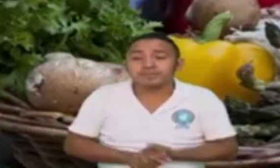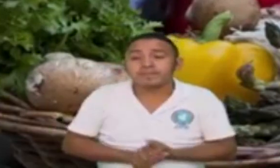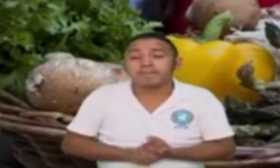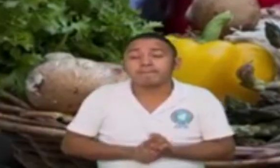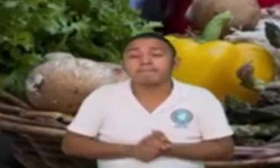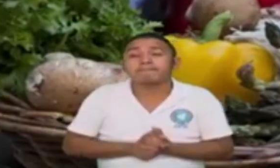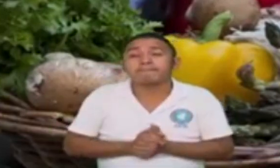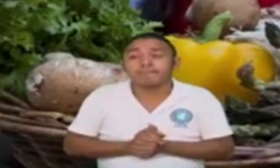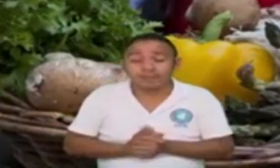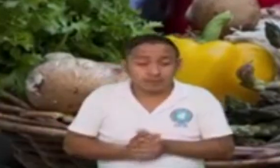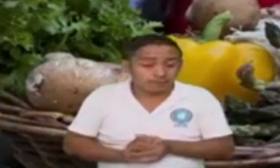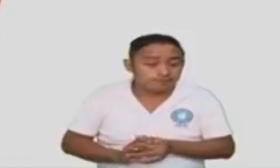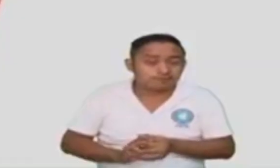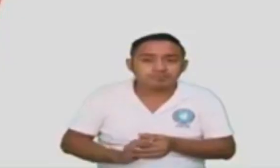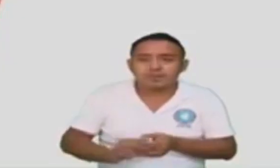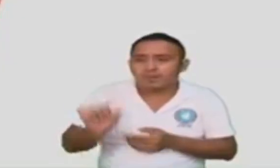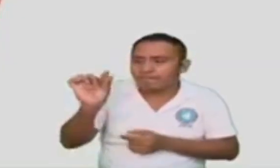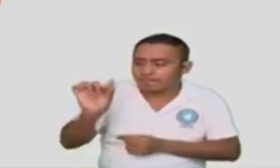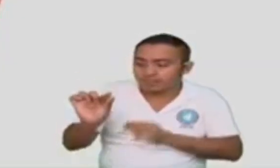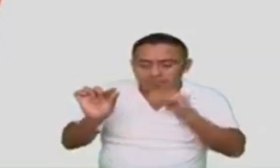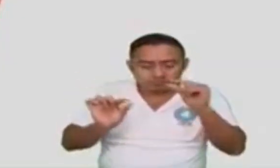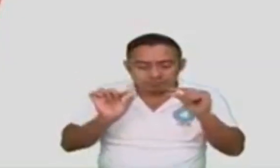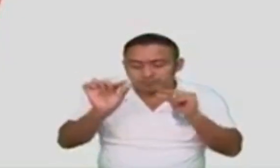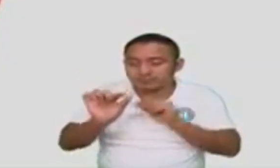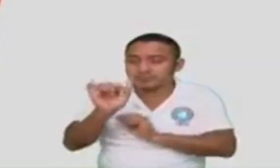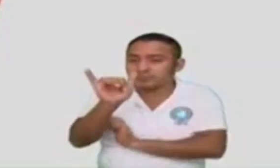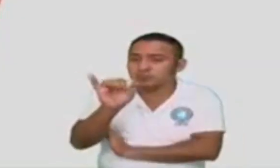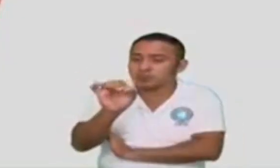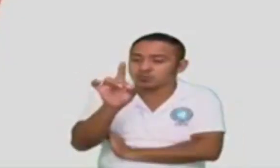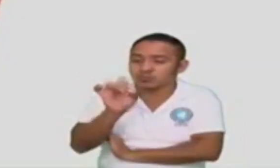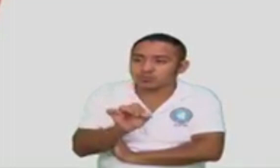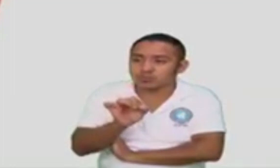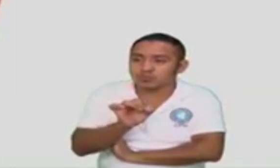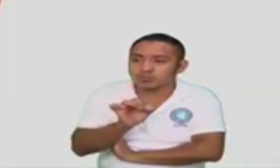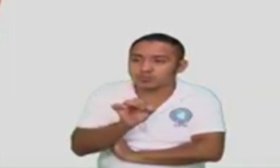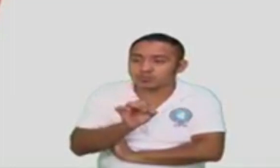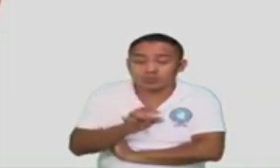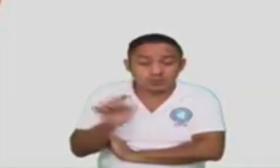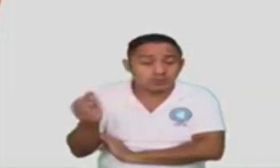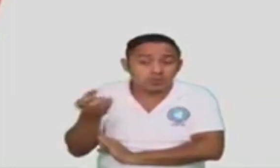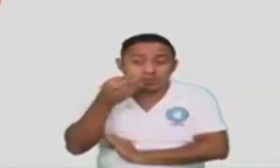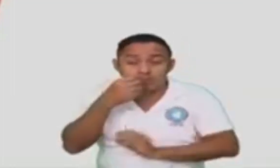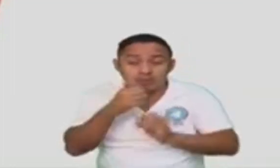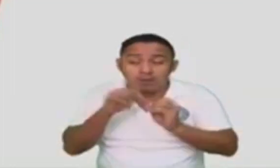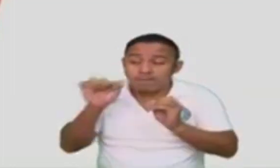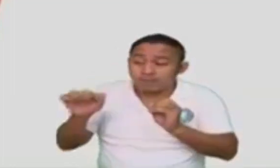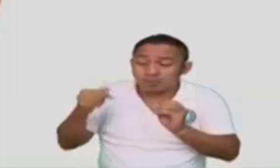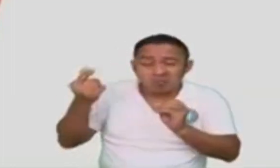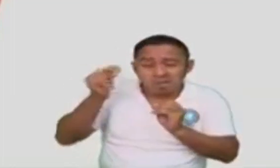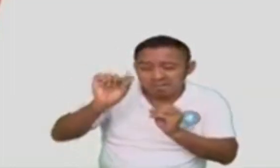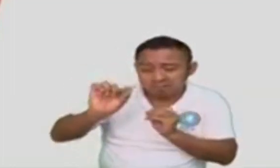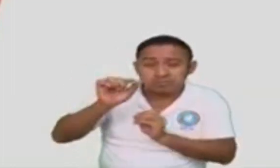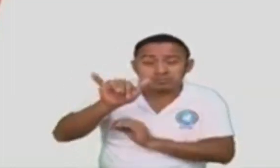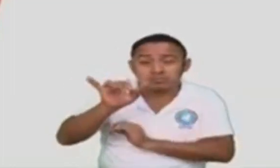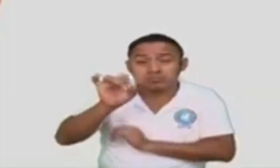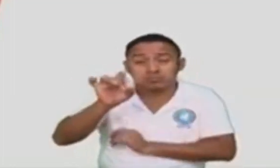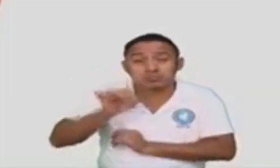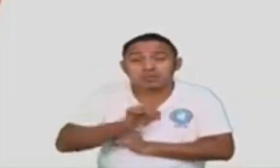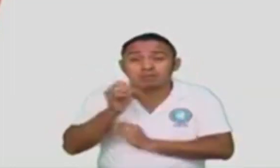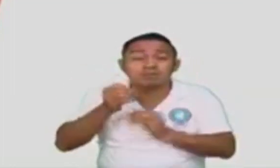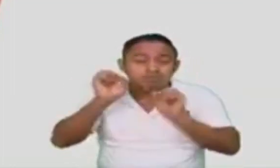el bajo consumo de yodo, pues, en general, de los alimentos, puede producir el crecimiento de la glándula.